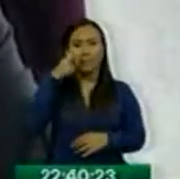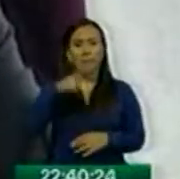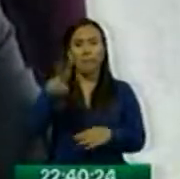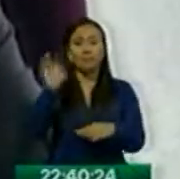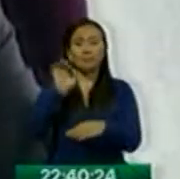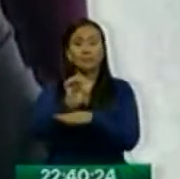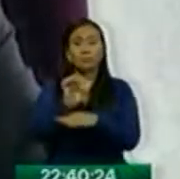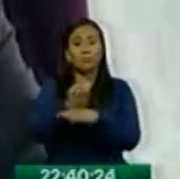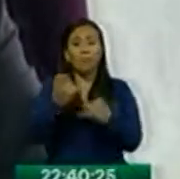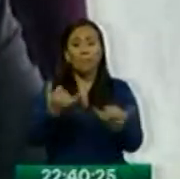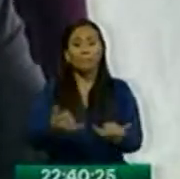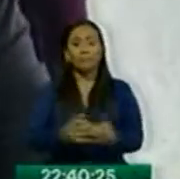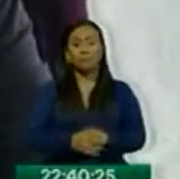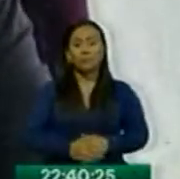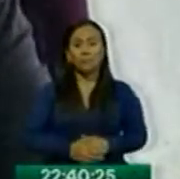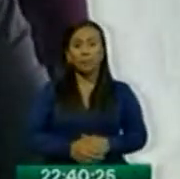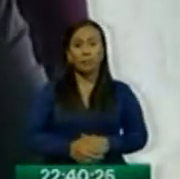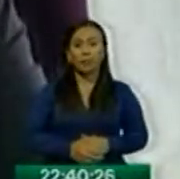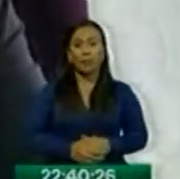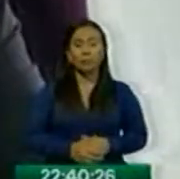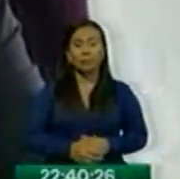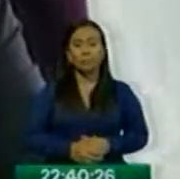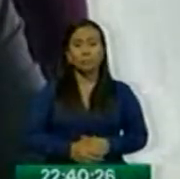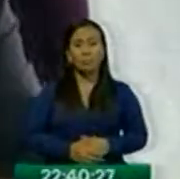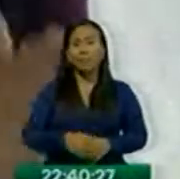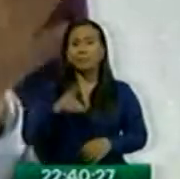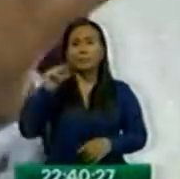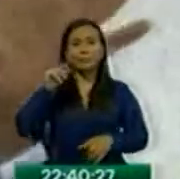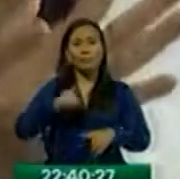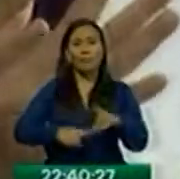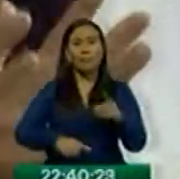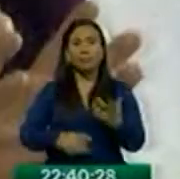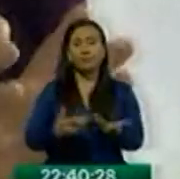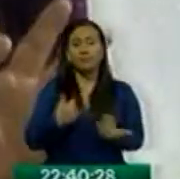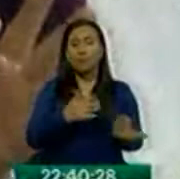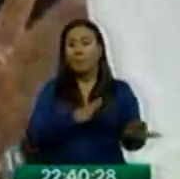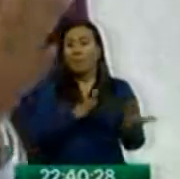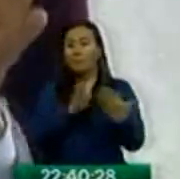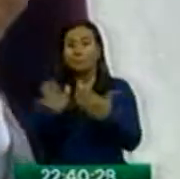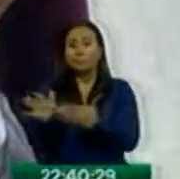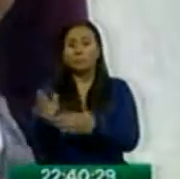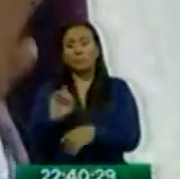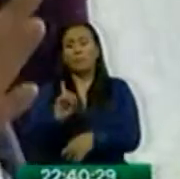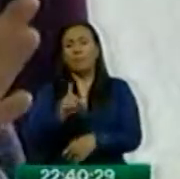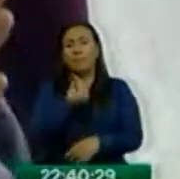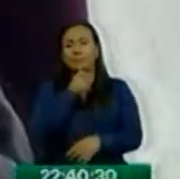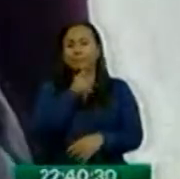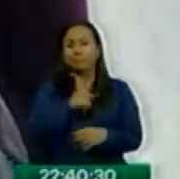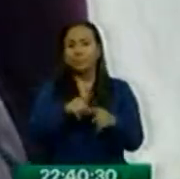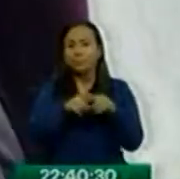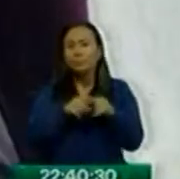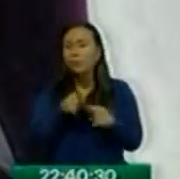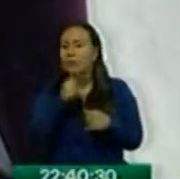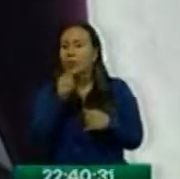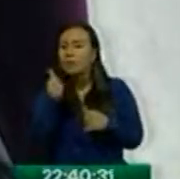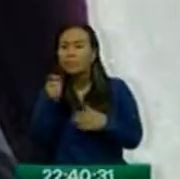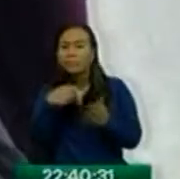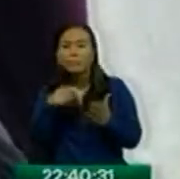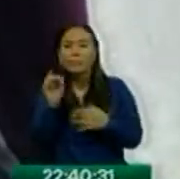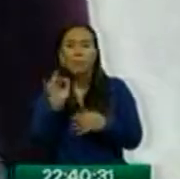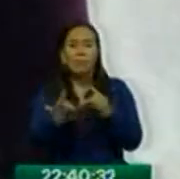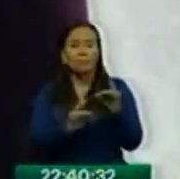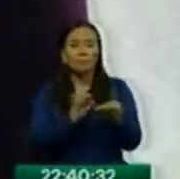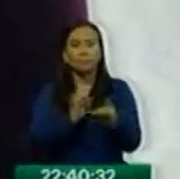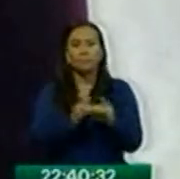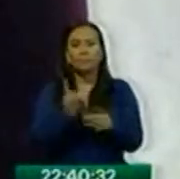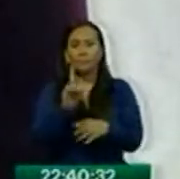el peso de la justicia no se inclina hacia el procedimiento, hacia el debido proceso, hacia